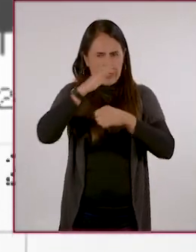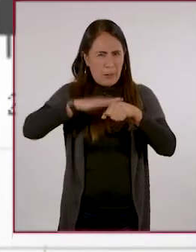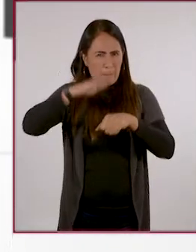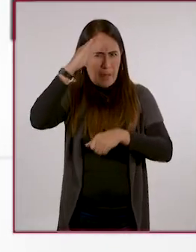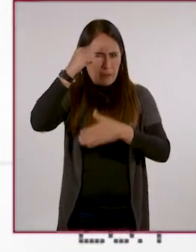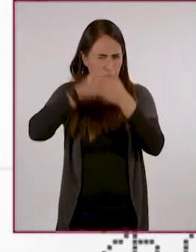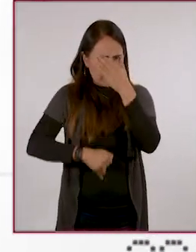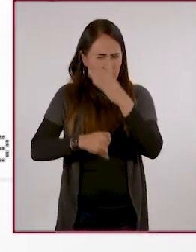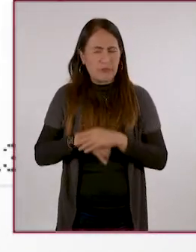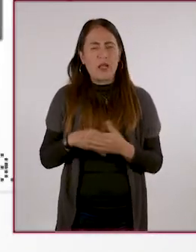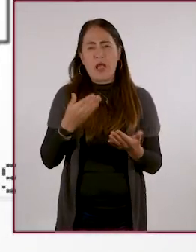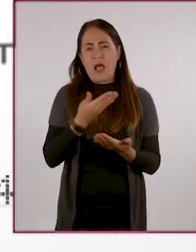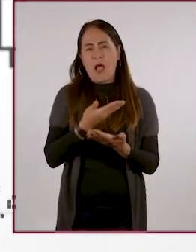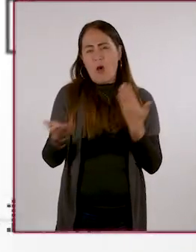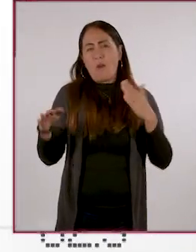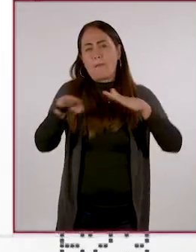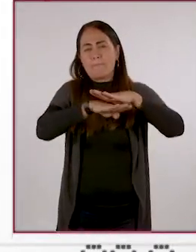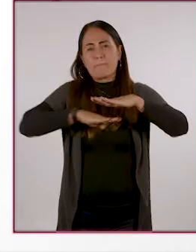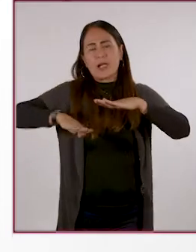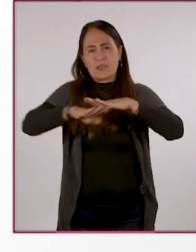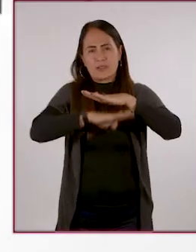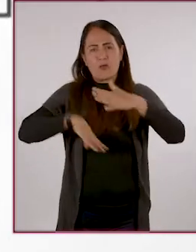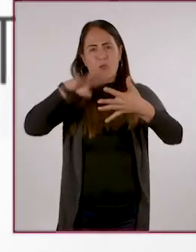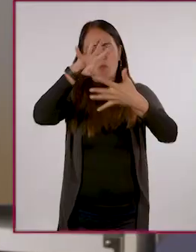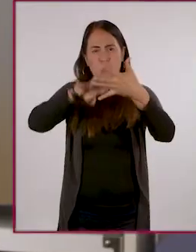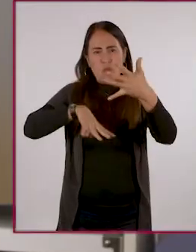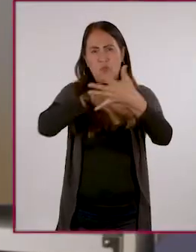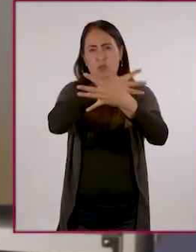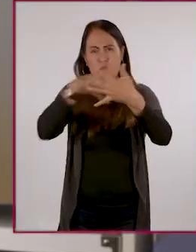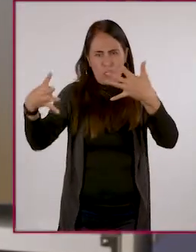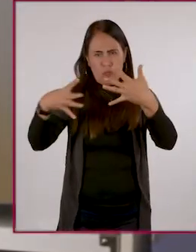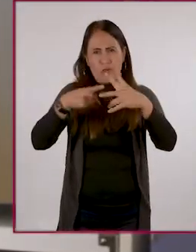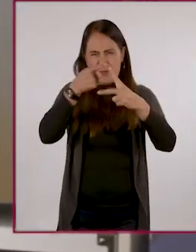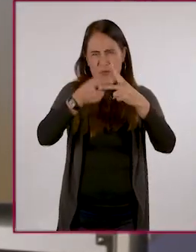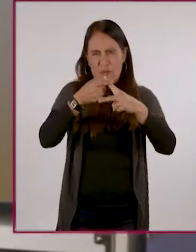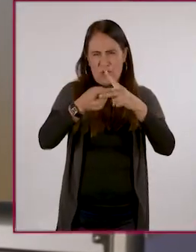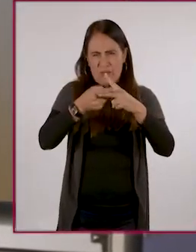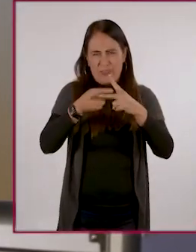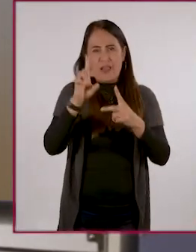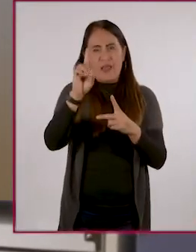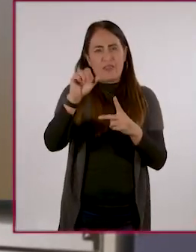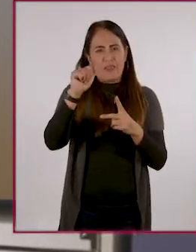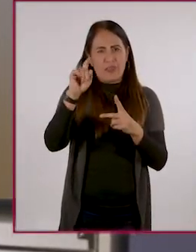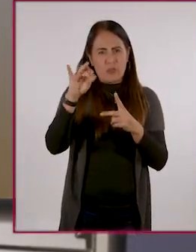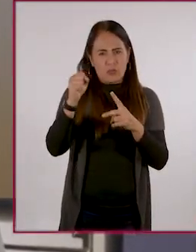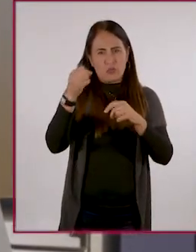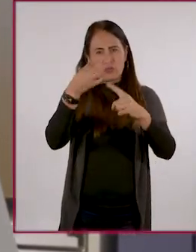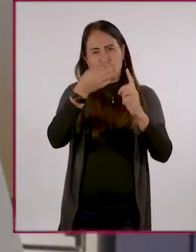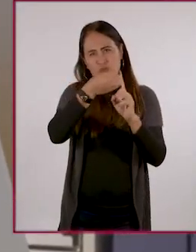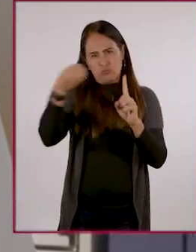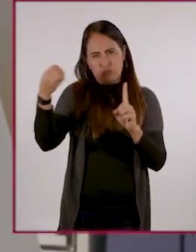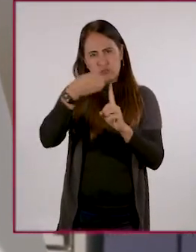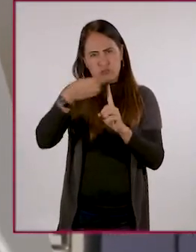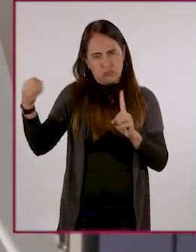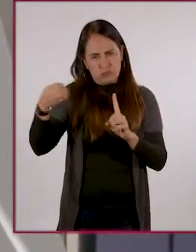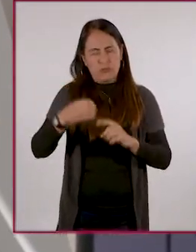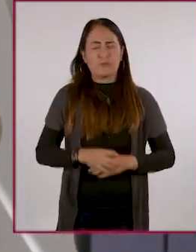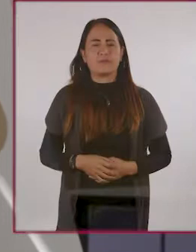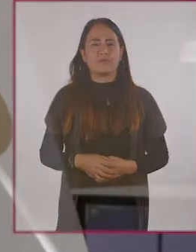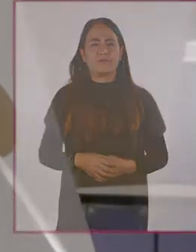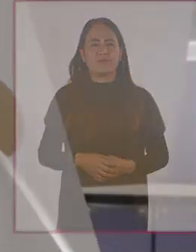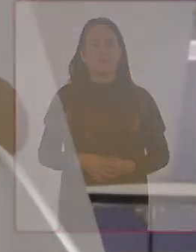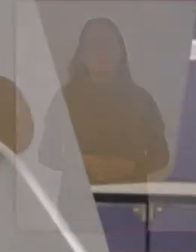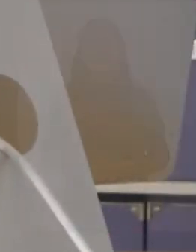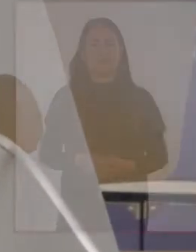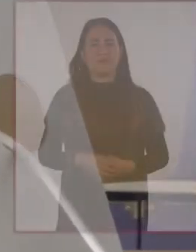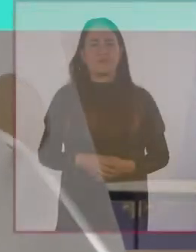y unidades de análisis. Por ahora, quedémonos con lo esencial. Una hoja de cálculo nos sirve para organizar